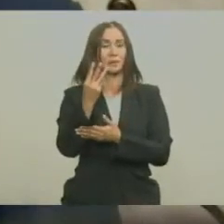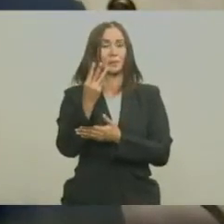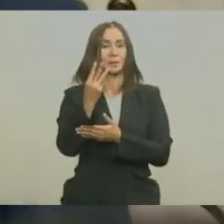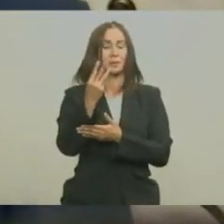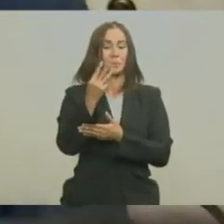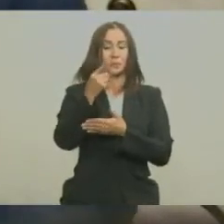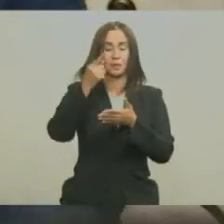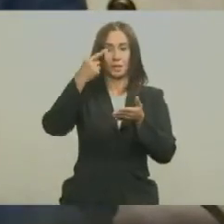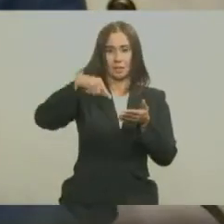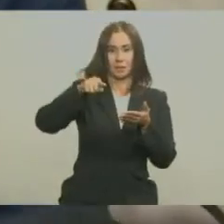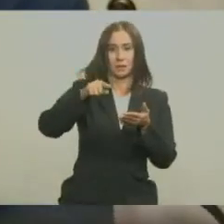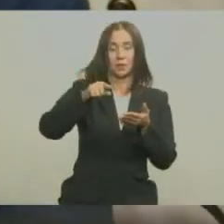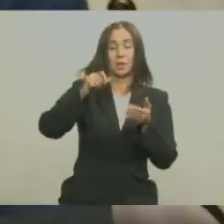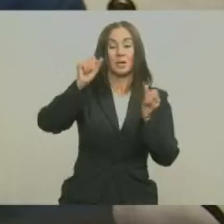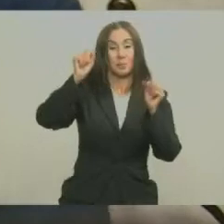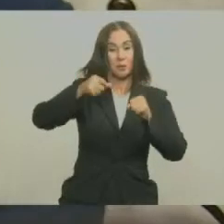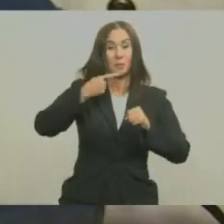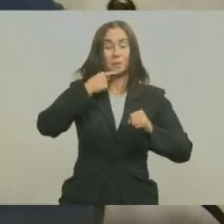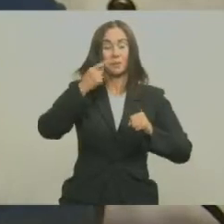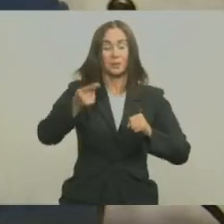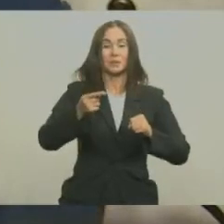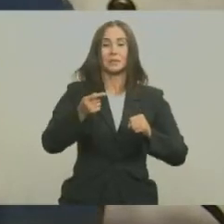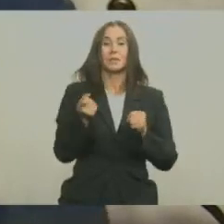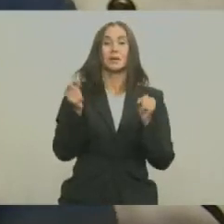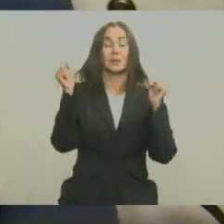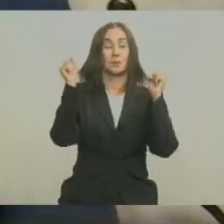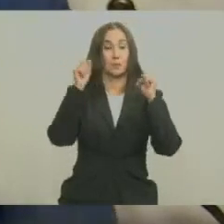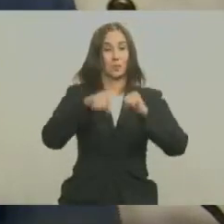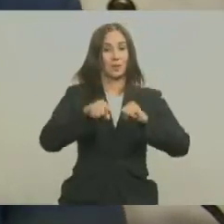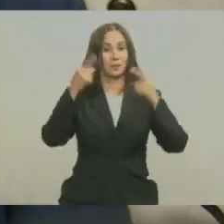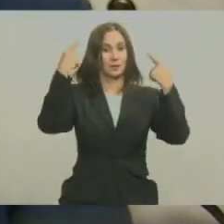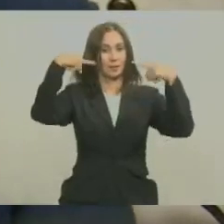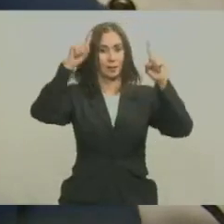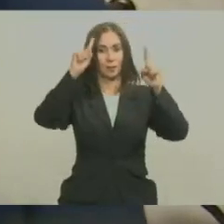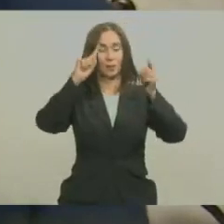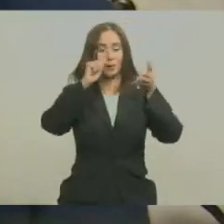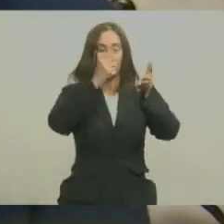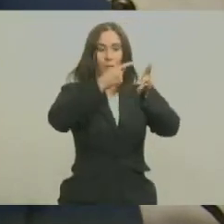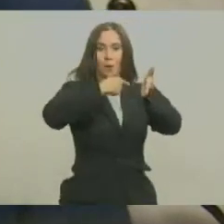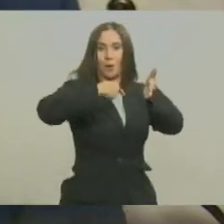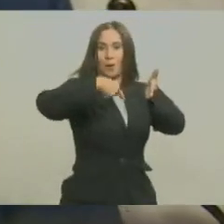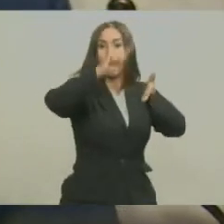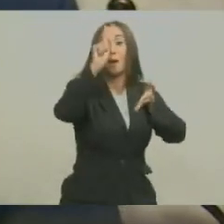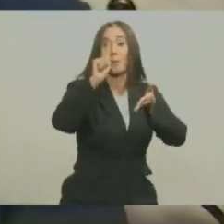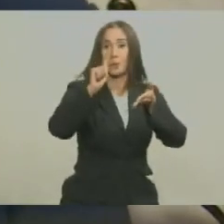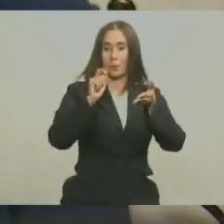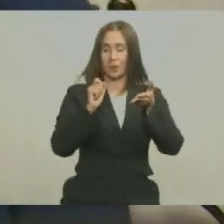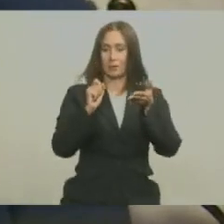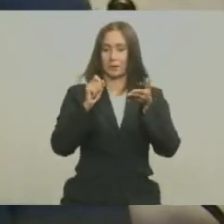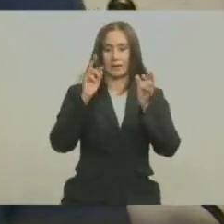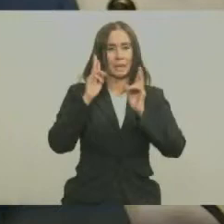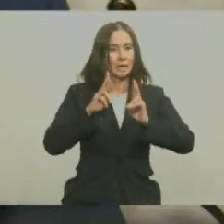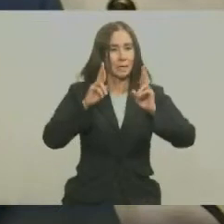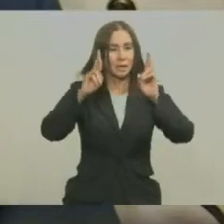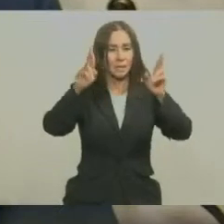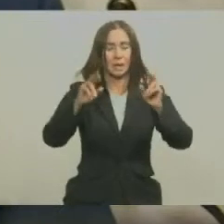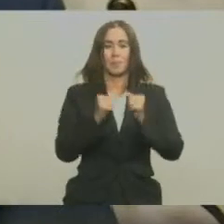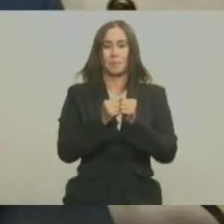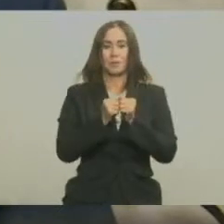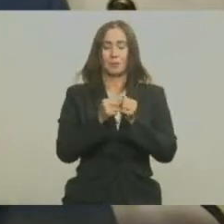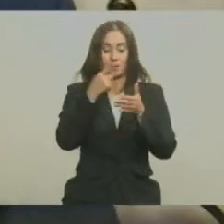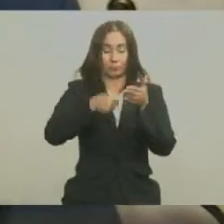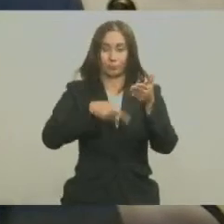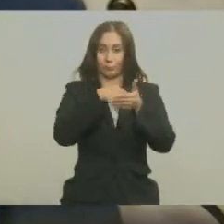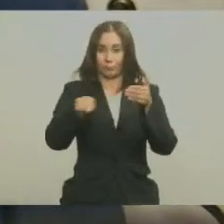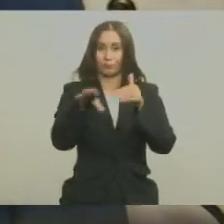adelantar que existe el ánimo necesario para aprobarlo de urgencia en dos lecturas